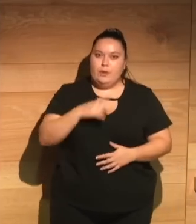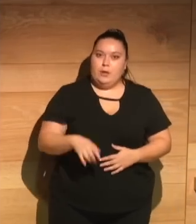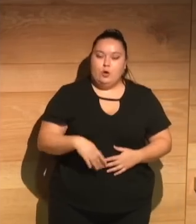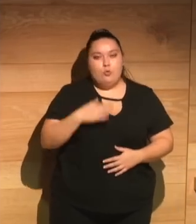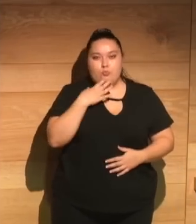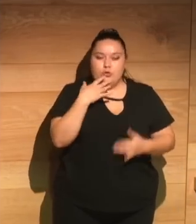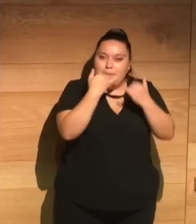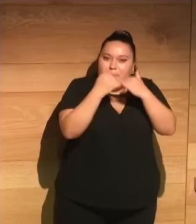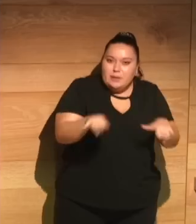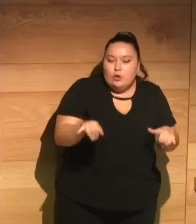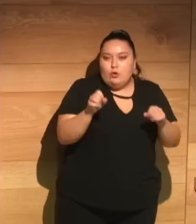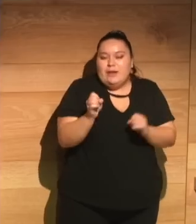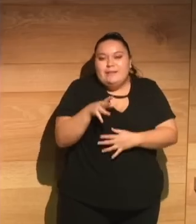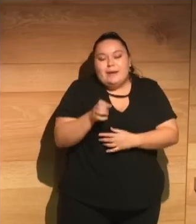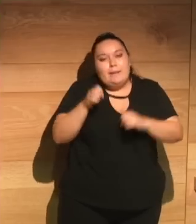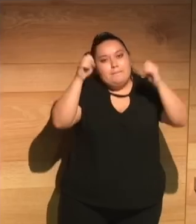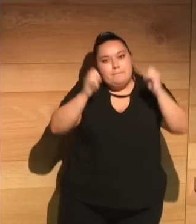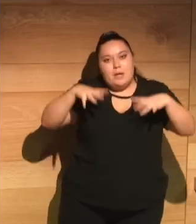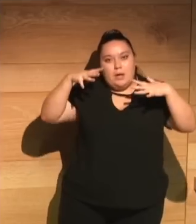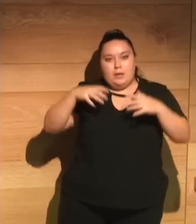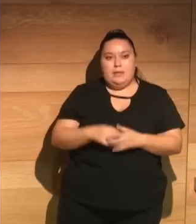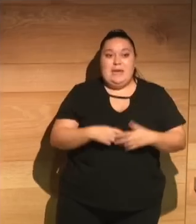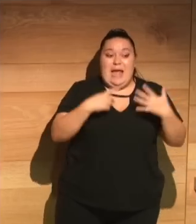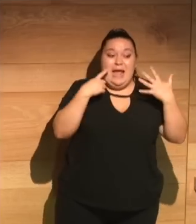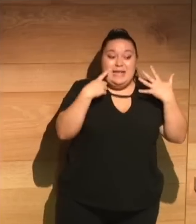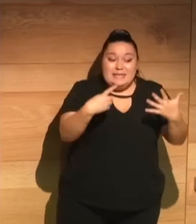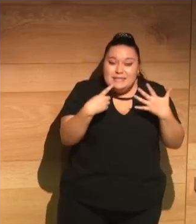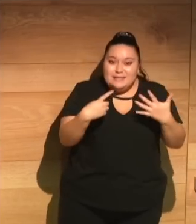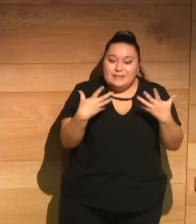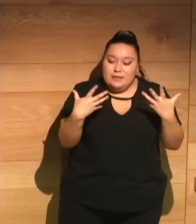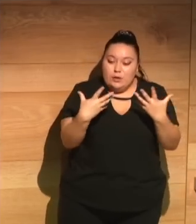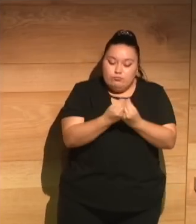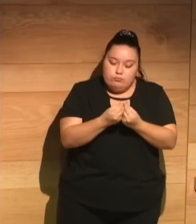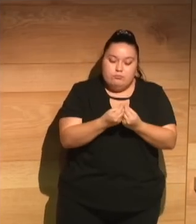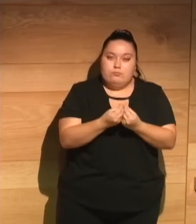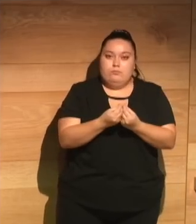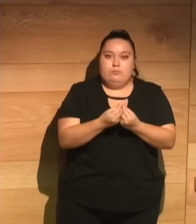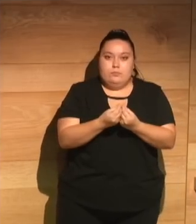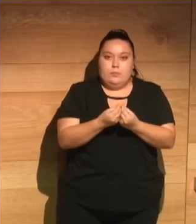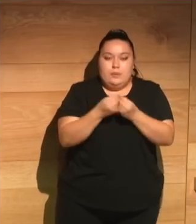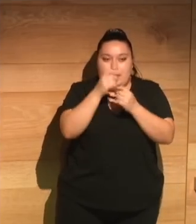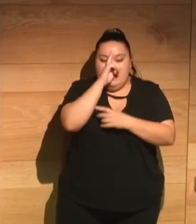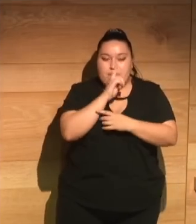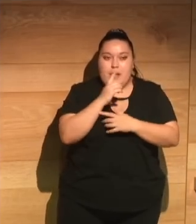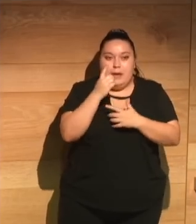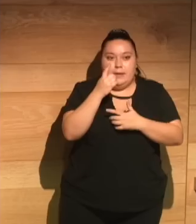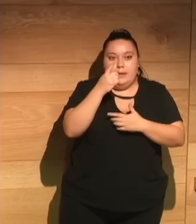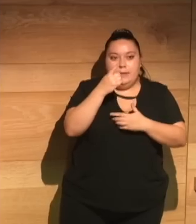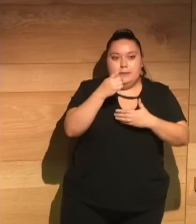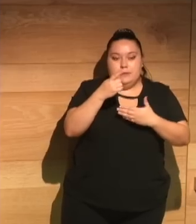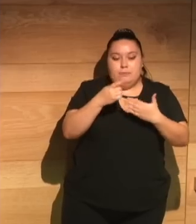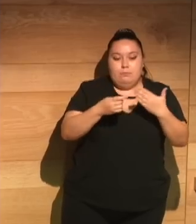espectáculos de linterna mágica combinando hasta 6 proyectores de linterna mágica con imágenes que se superponían, a veces